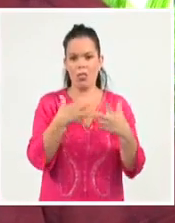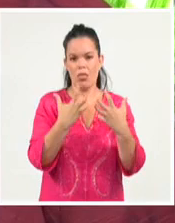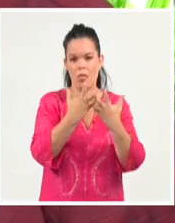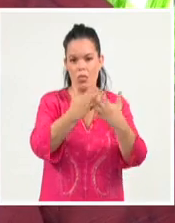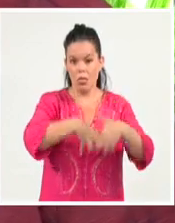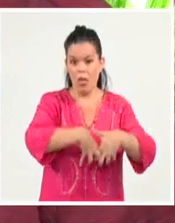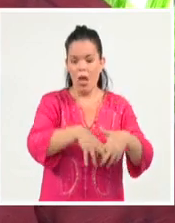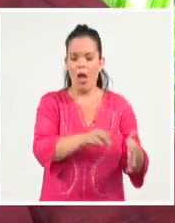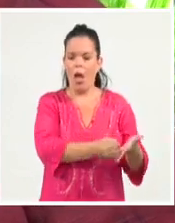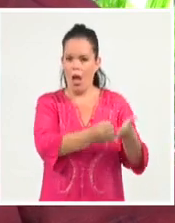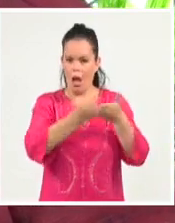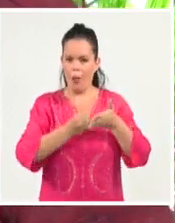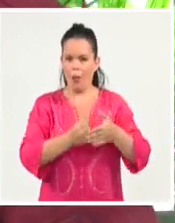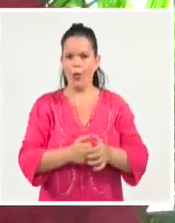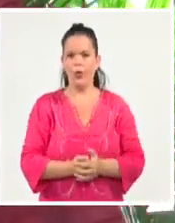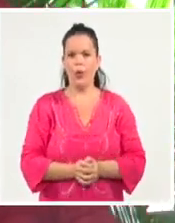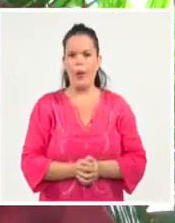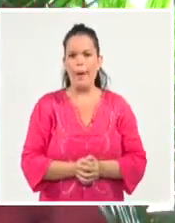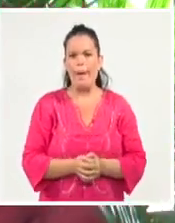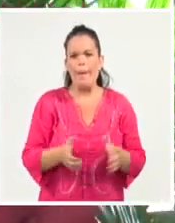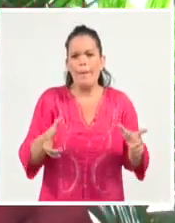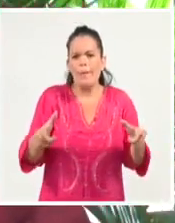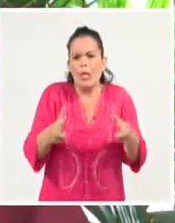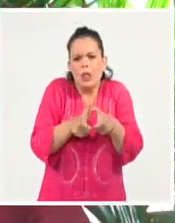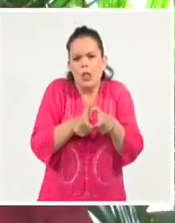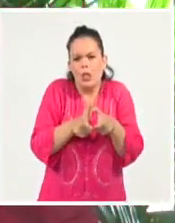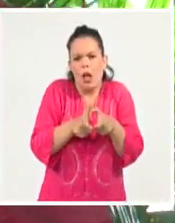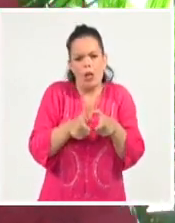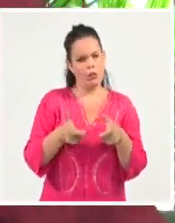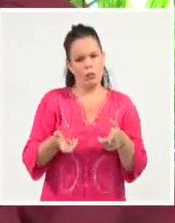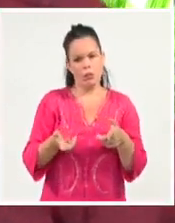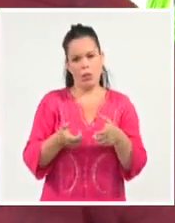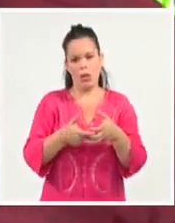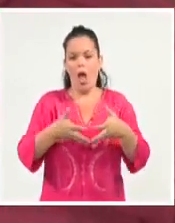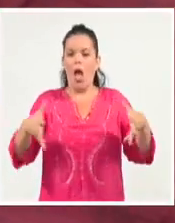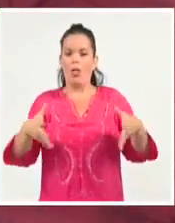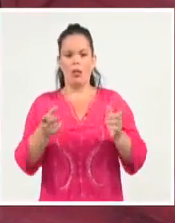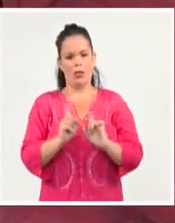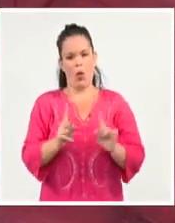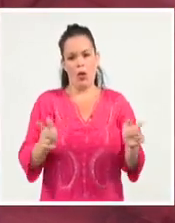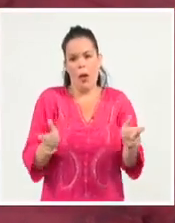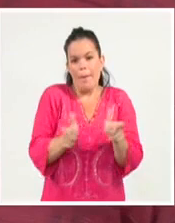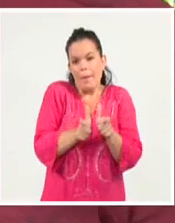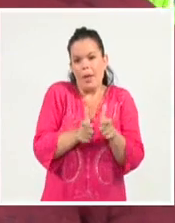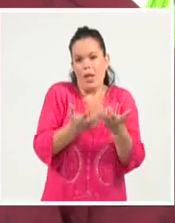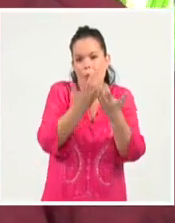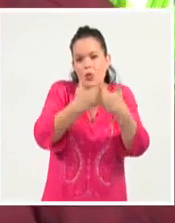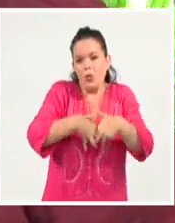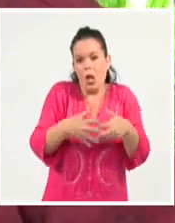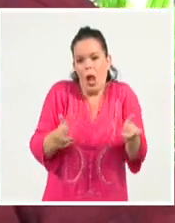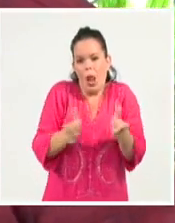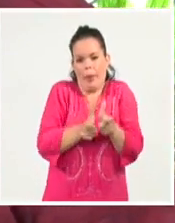Revolucionarias, pequeñas plantas de otros organismos que se han puesto en funcionamiento también